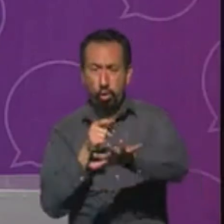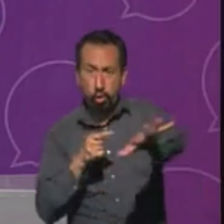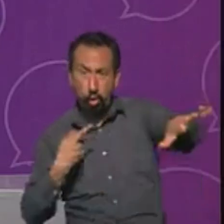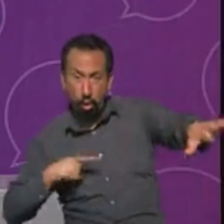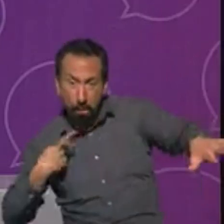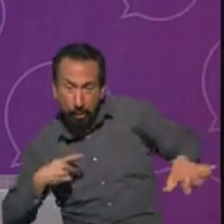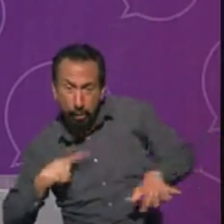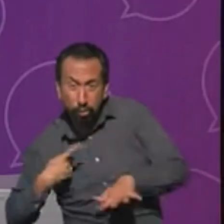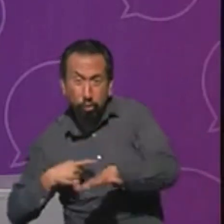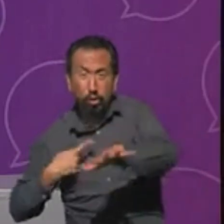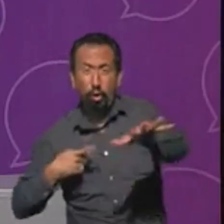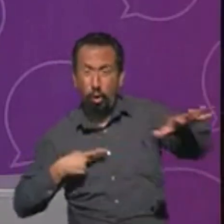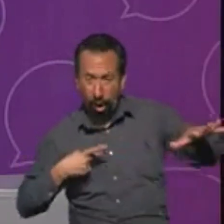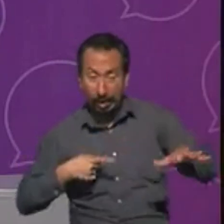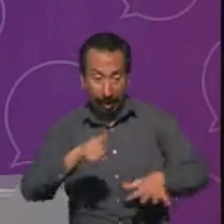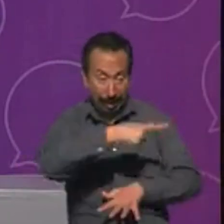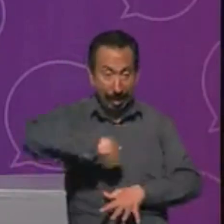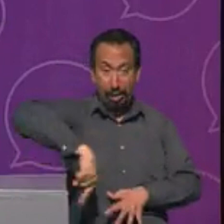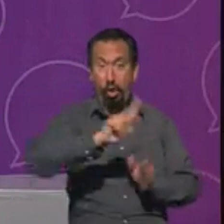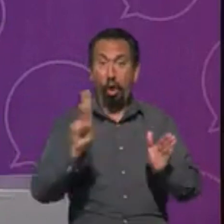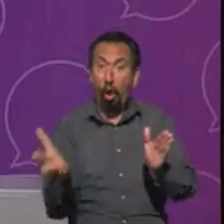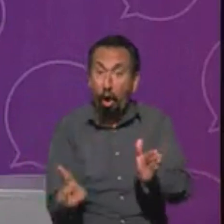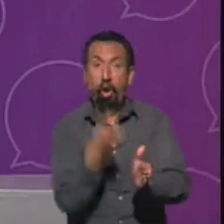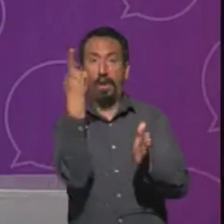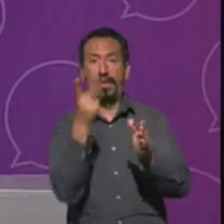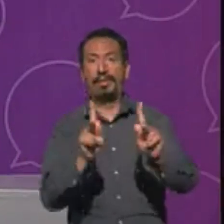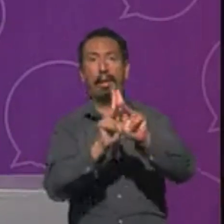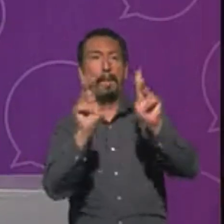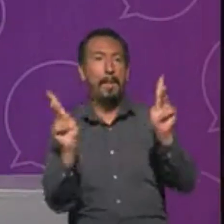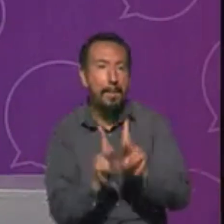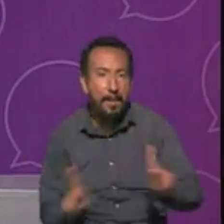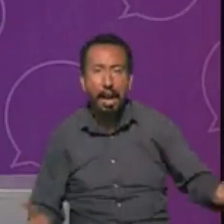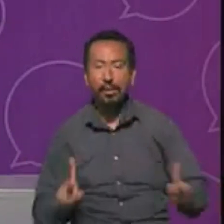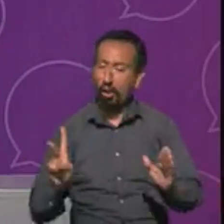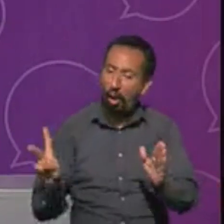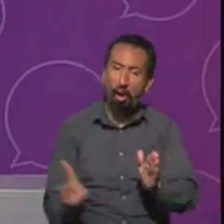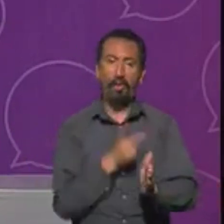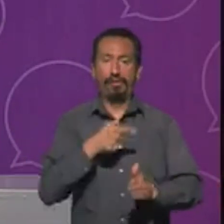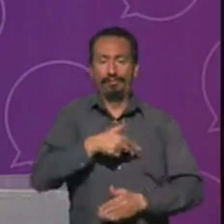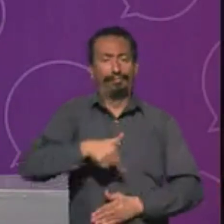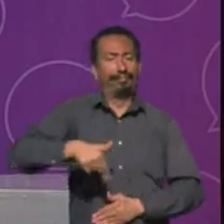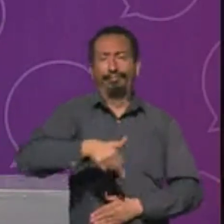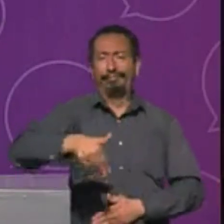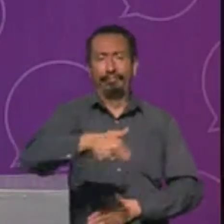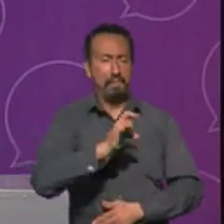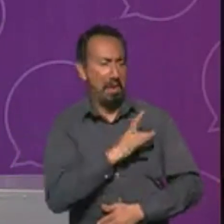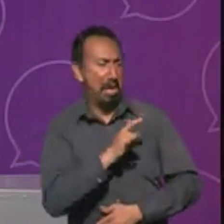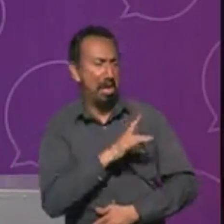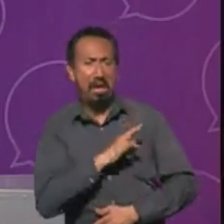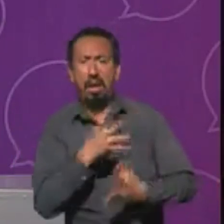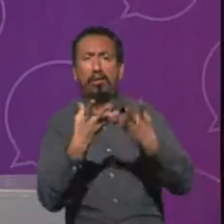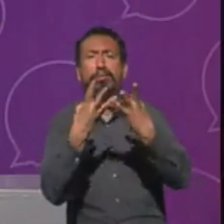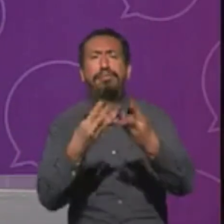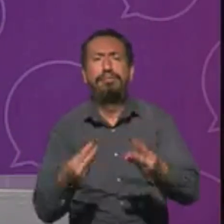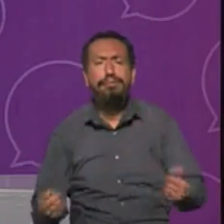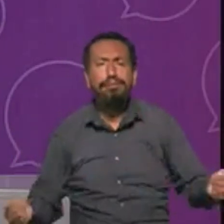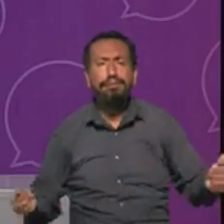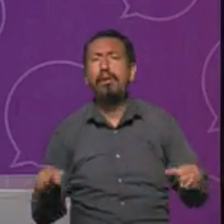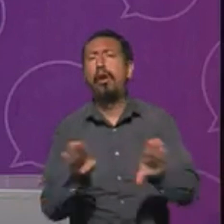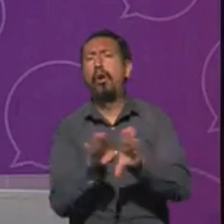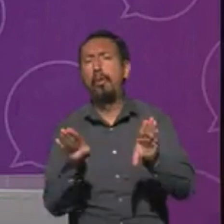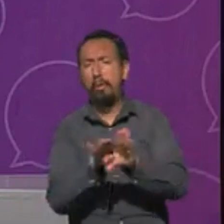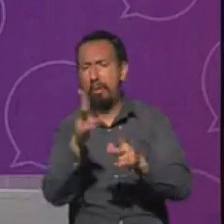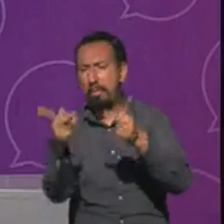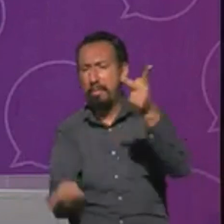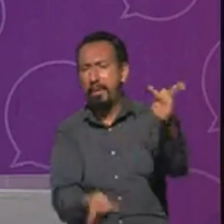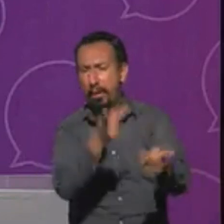ciudadanía de manera que puedan sentirse seguros de volver a transitar La ciudad sin estar con miedo a un acto de violencia de cualquier